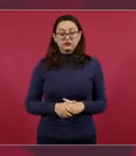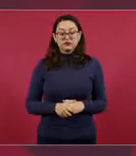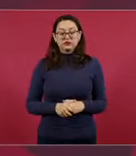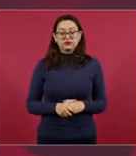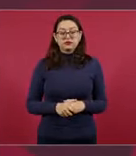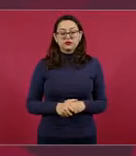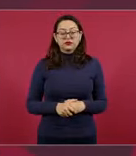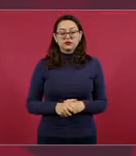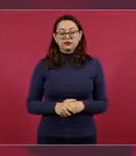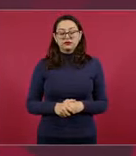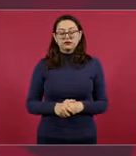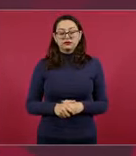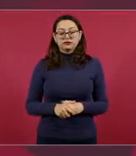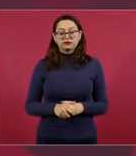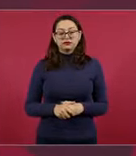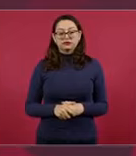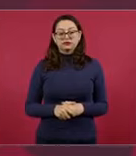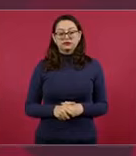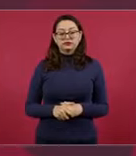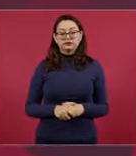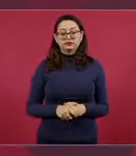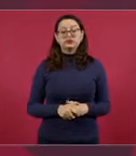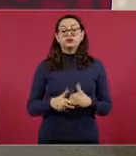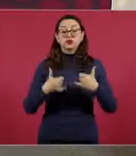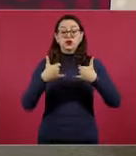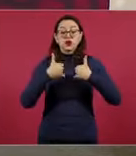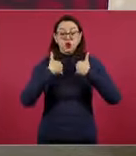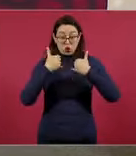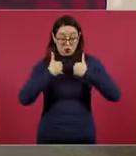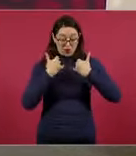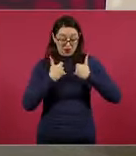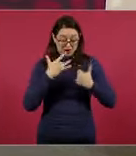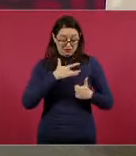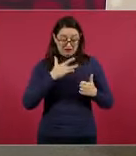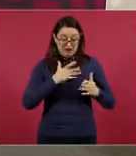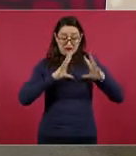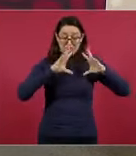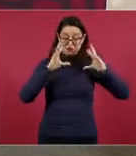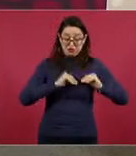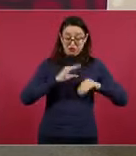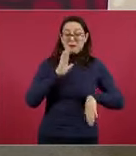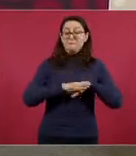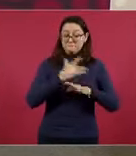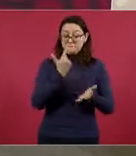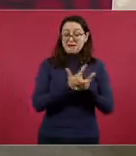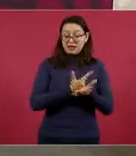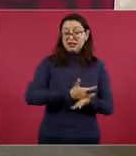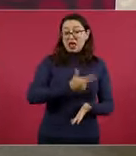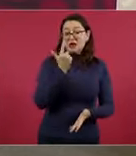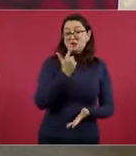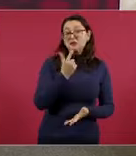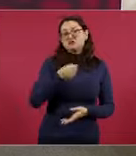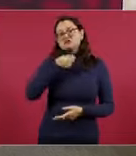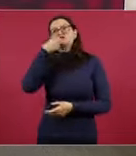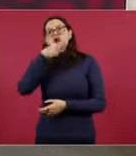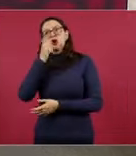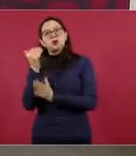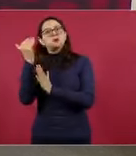los infartos está demostrado que les pegan más, ¿no?, a los jóvenes. Uh-huh. Y fue fulminante,